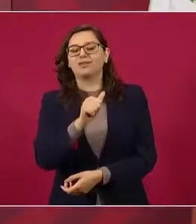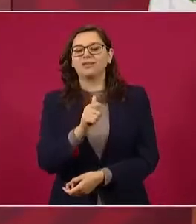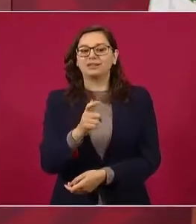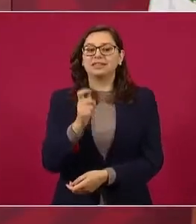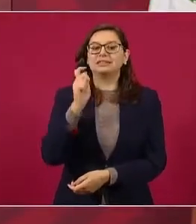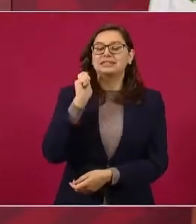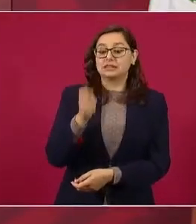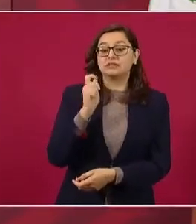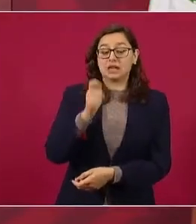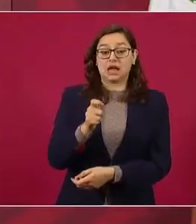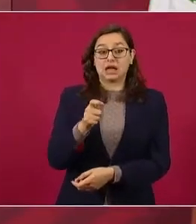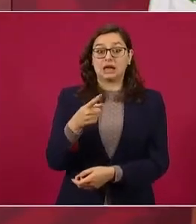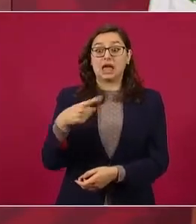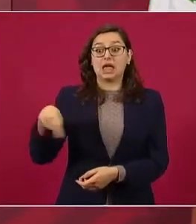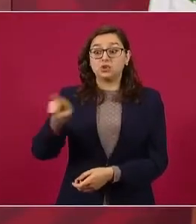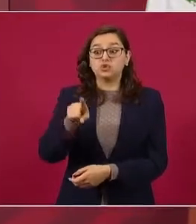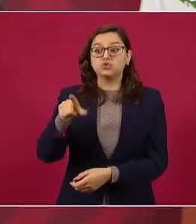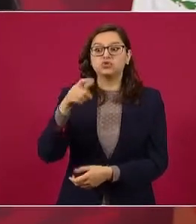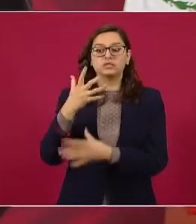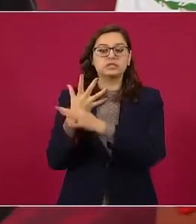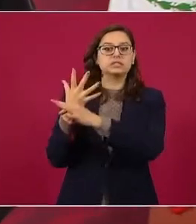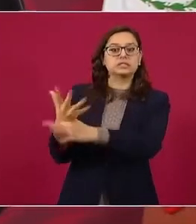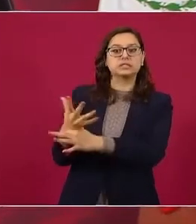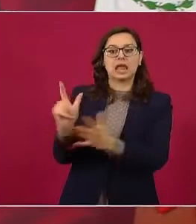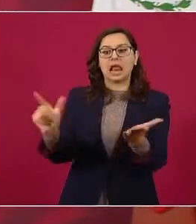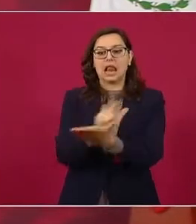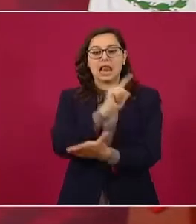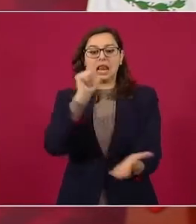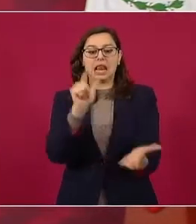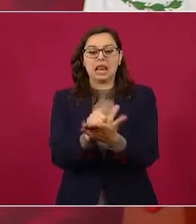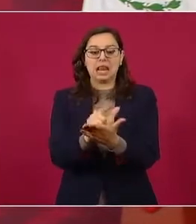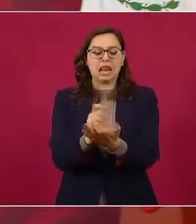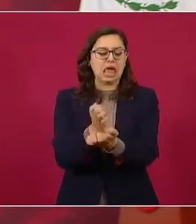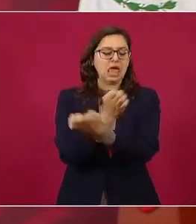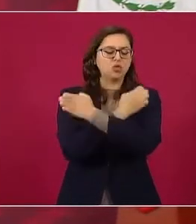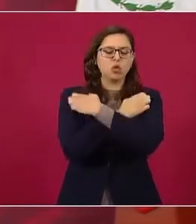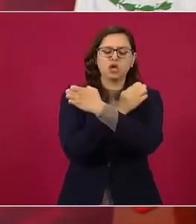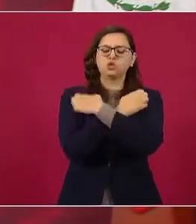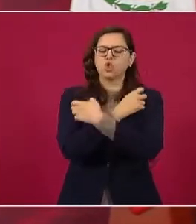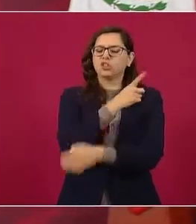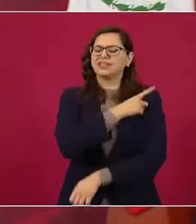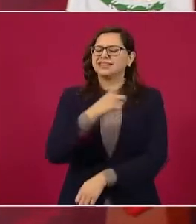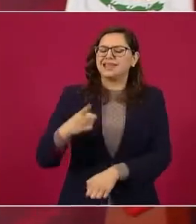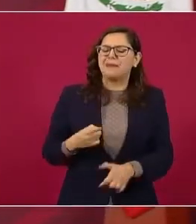hablar de la educación de excelencia,